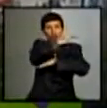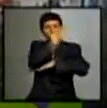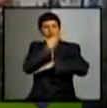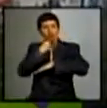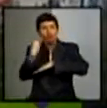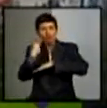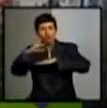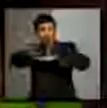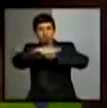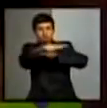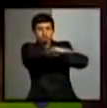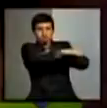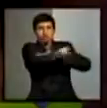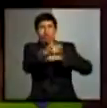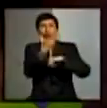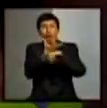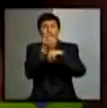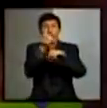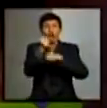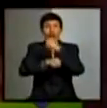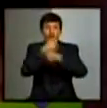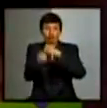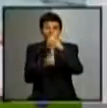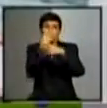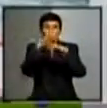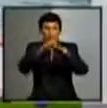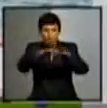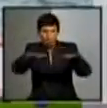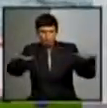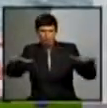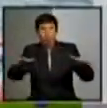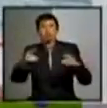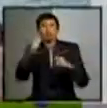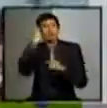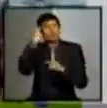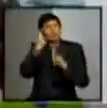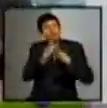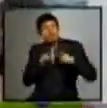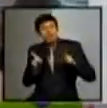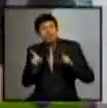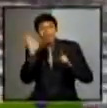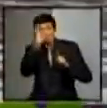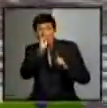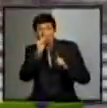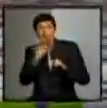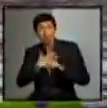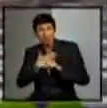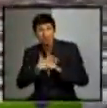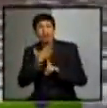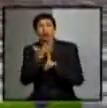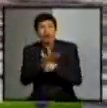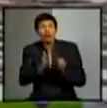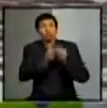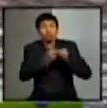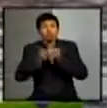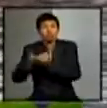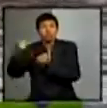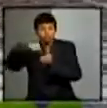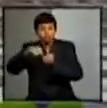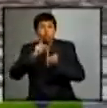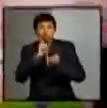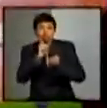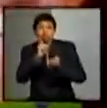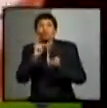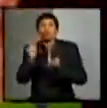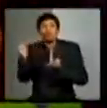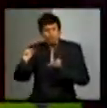bahía para apreciar el Año Nuevo en el mar. Si está pensando en un panorama diferente para esa noche, los lancheros del Muelle Prat tienen la